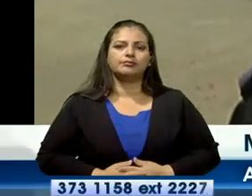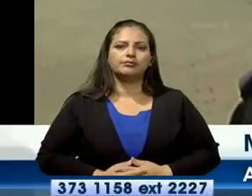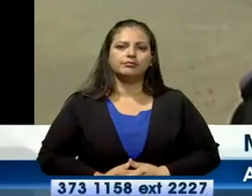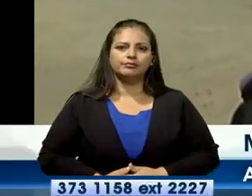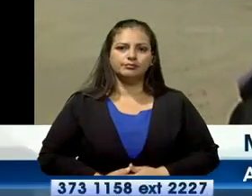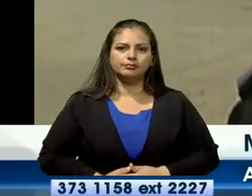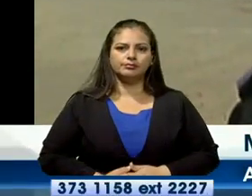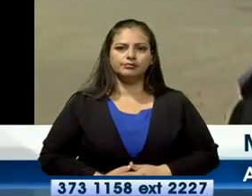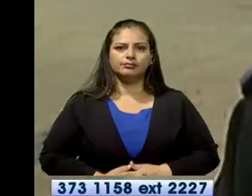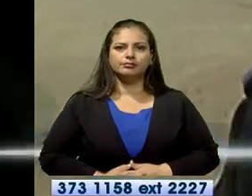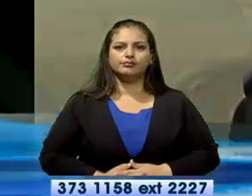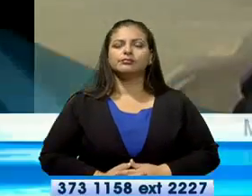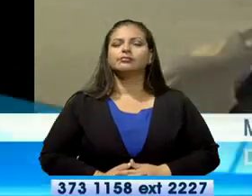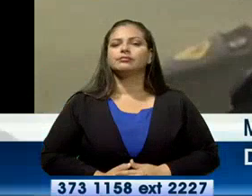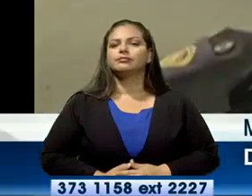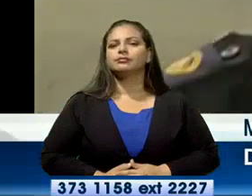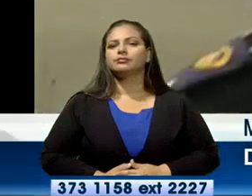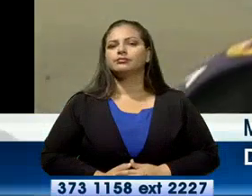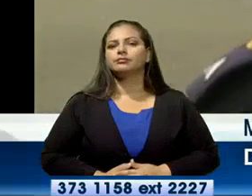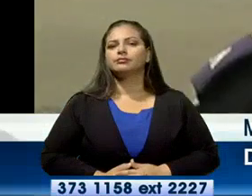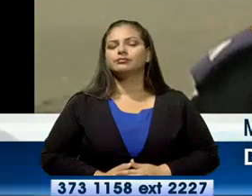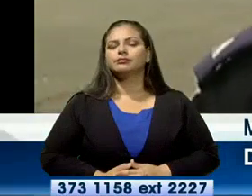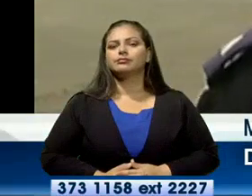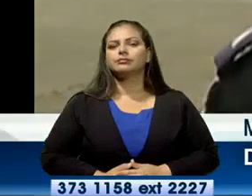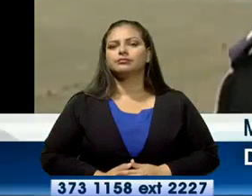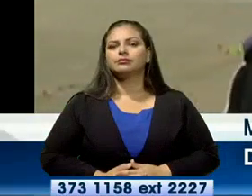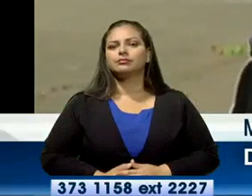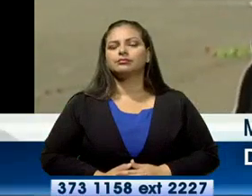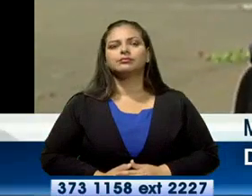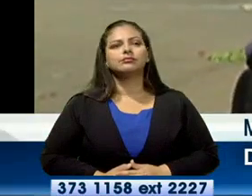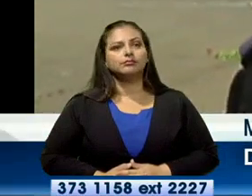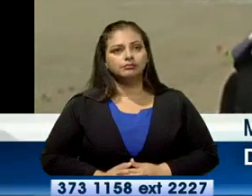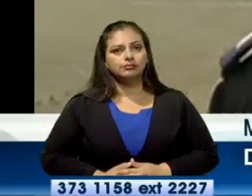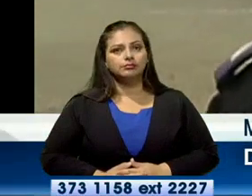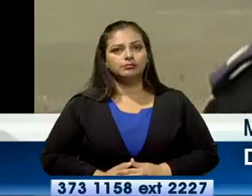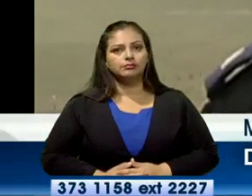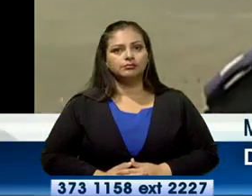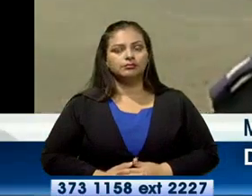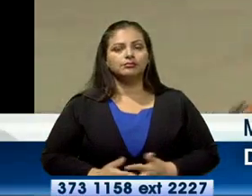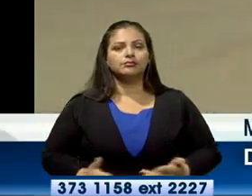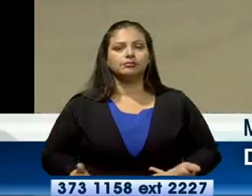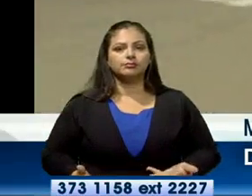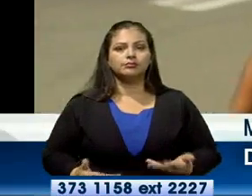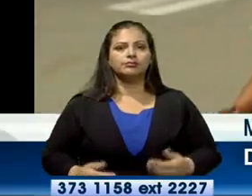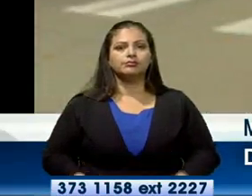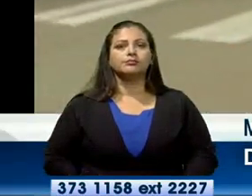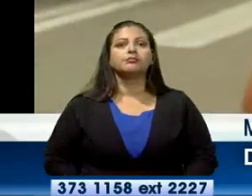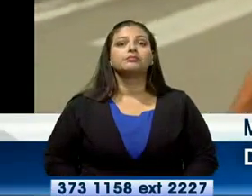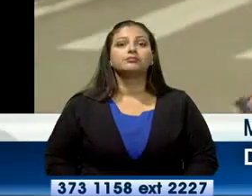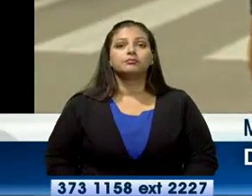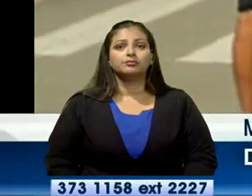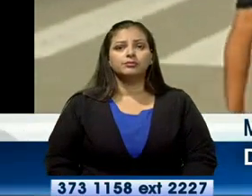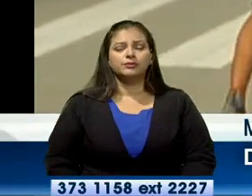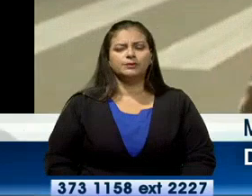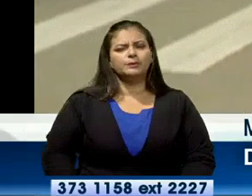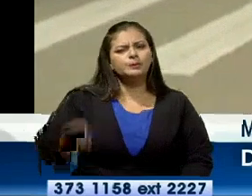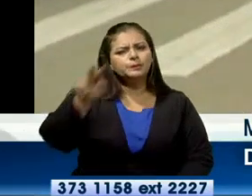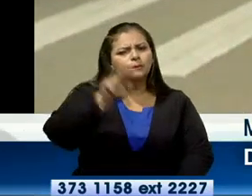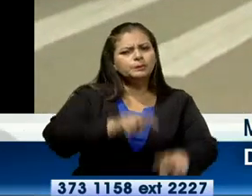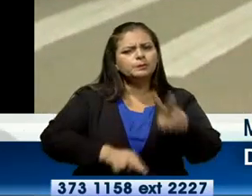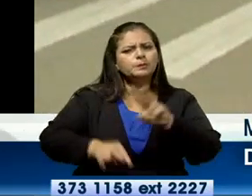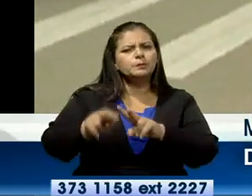de la señorita, en el cual resultó fallecida. Al momento se encuentra detenido el señor conductor. Se trata de determinar qué